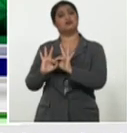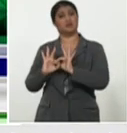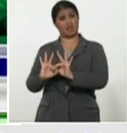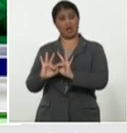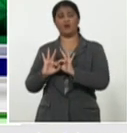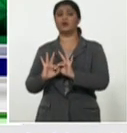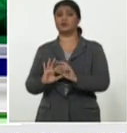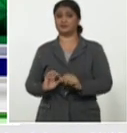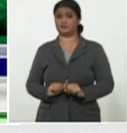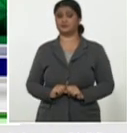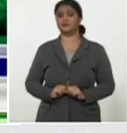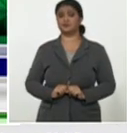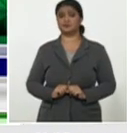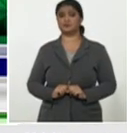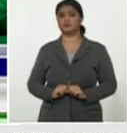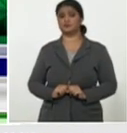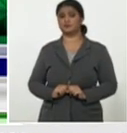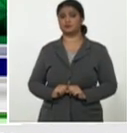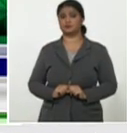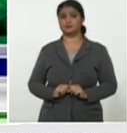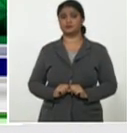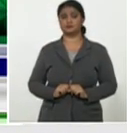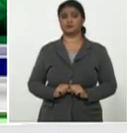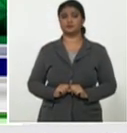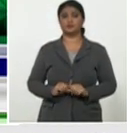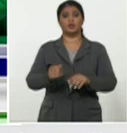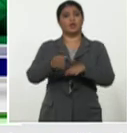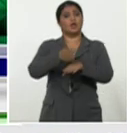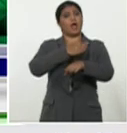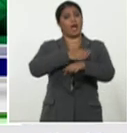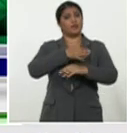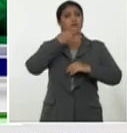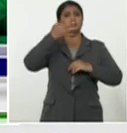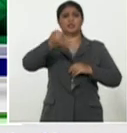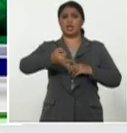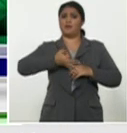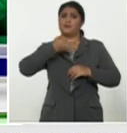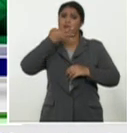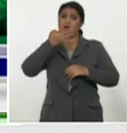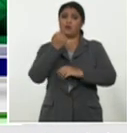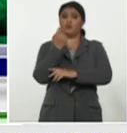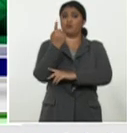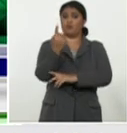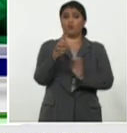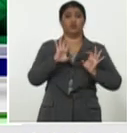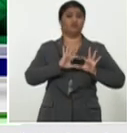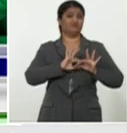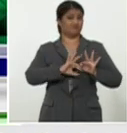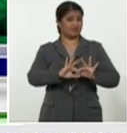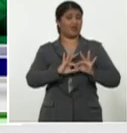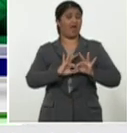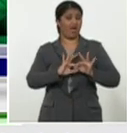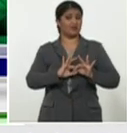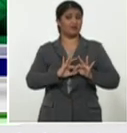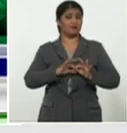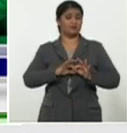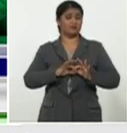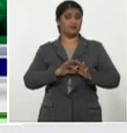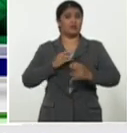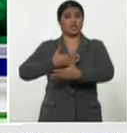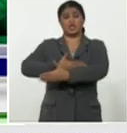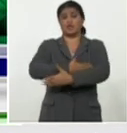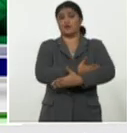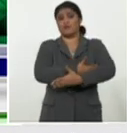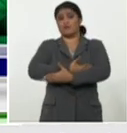también dijimos o hemos explicado, uno de los críticos es una lactante de 2 meses